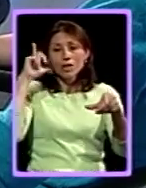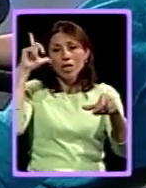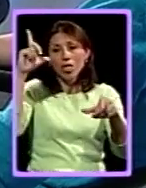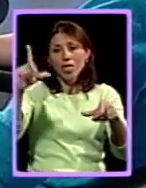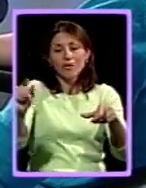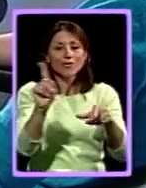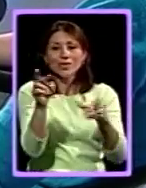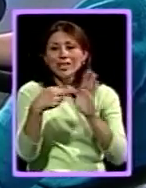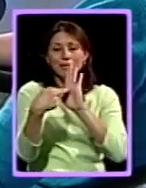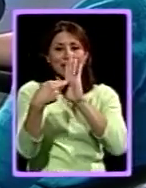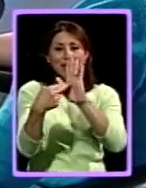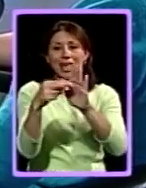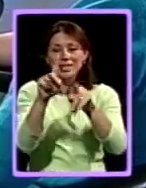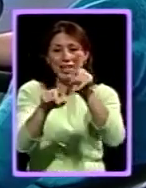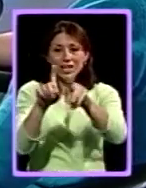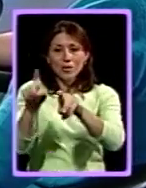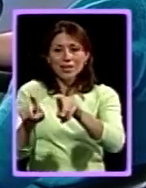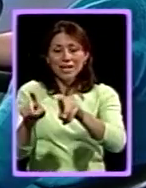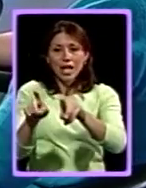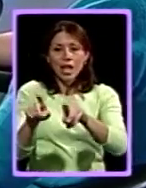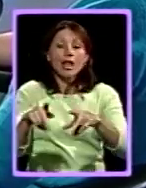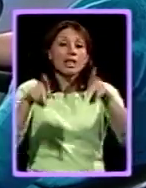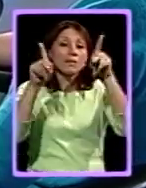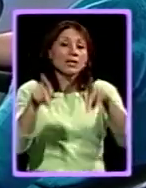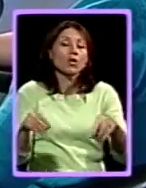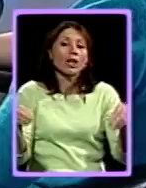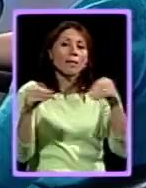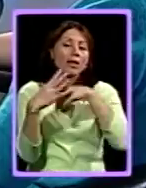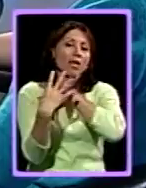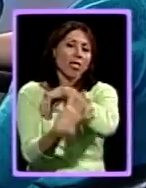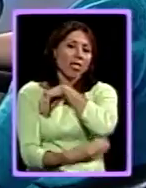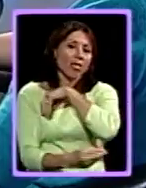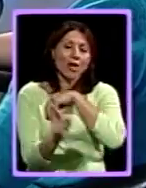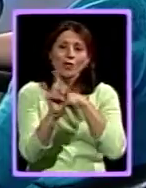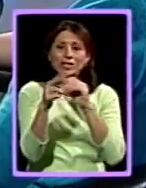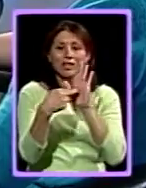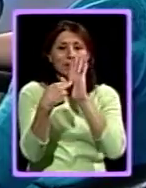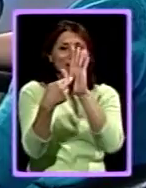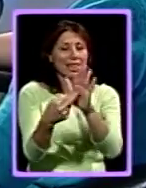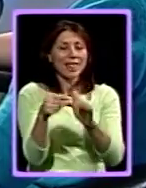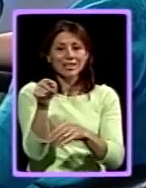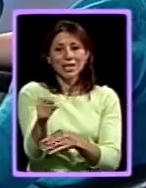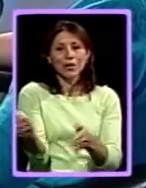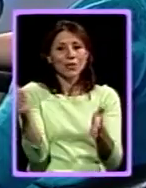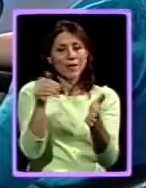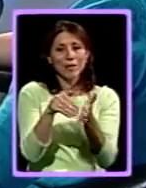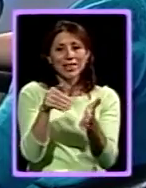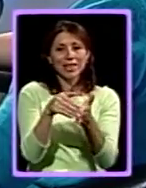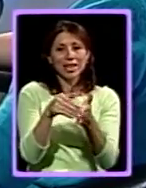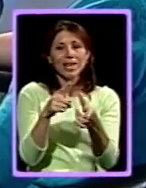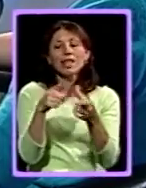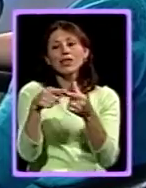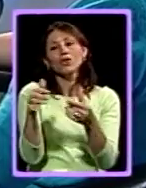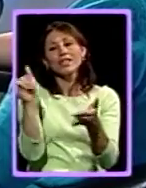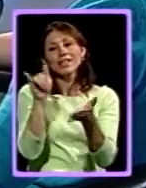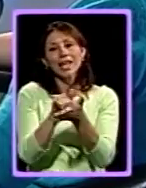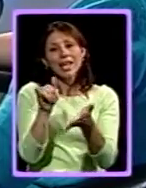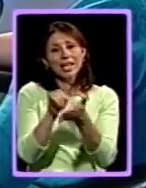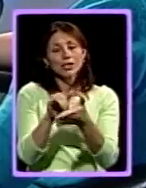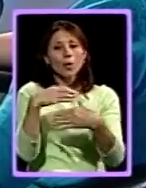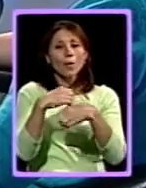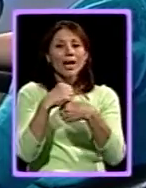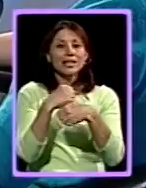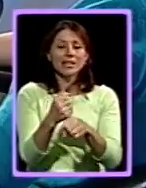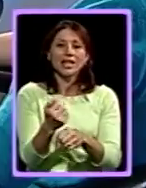¿verdad? Las personas de nivel socioeconómico más bajo no estarían representadas adecuadamente. Entonces eso va a darme la dirección